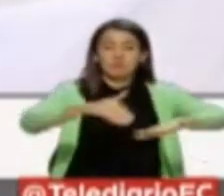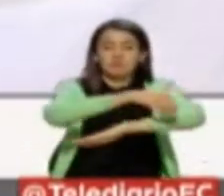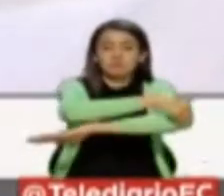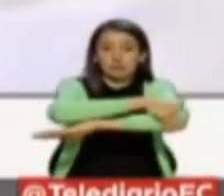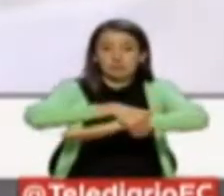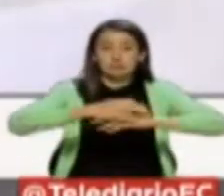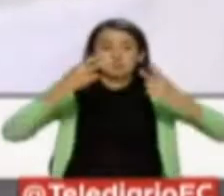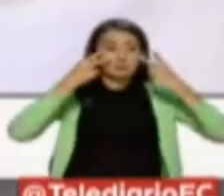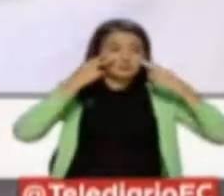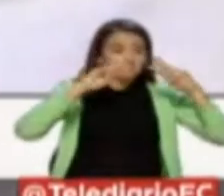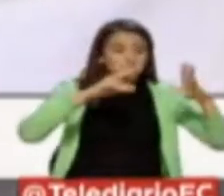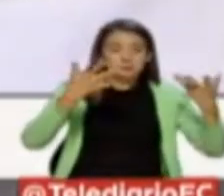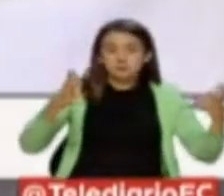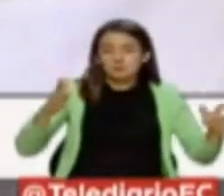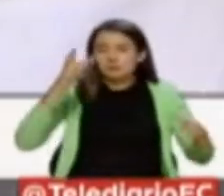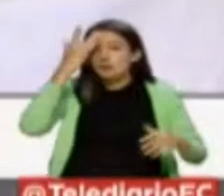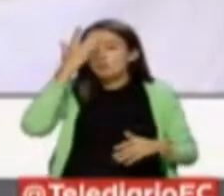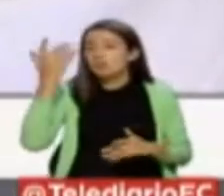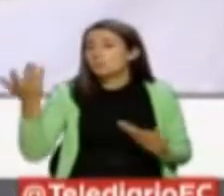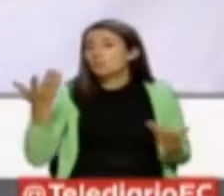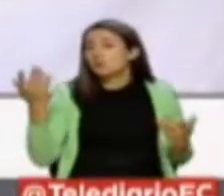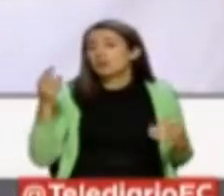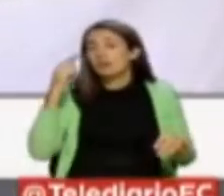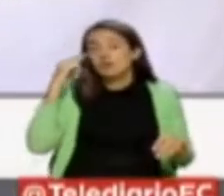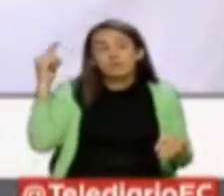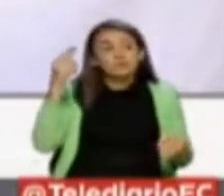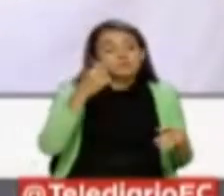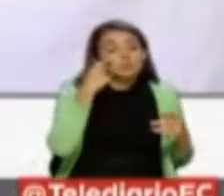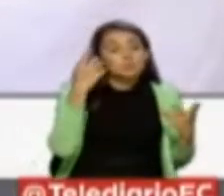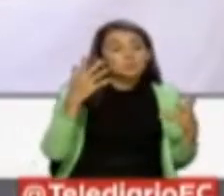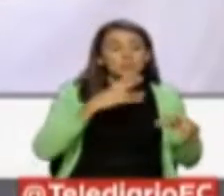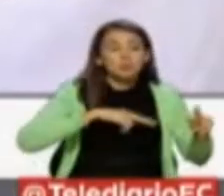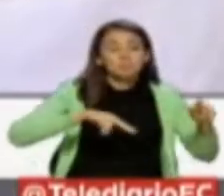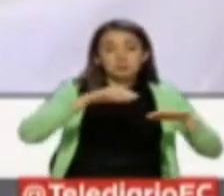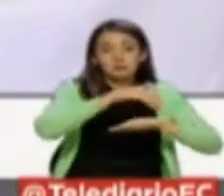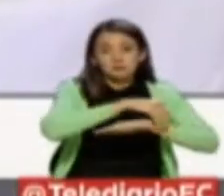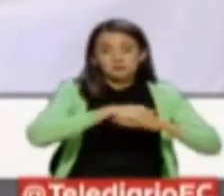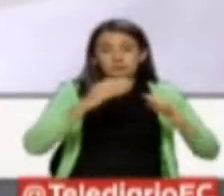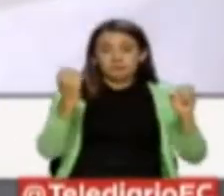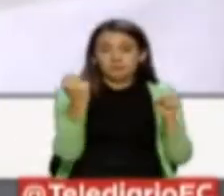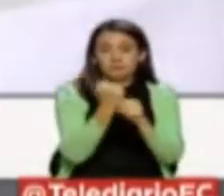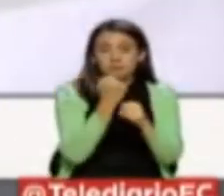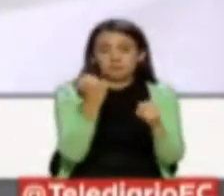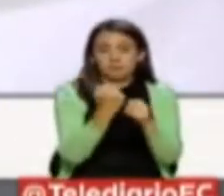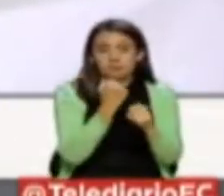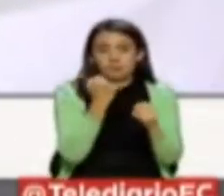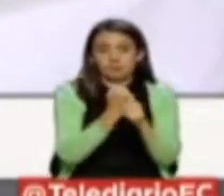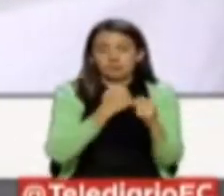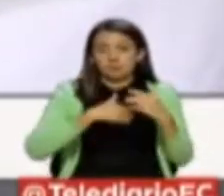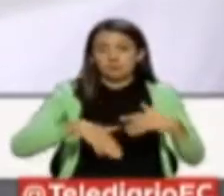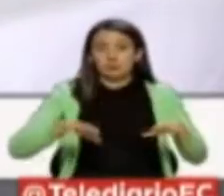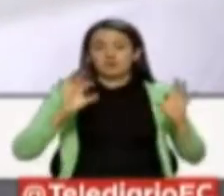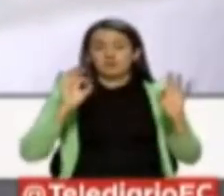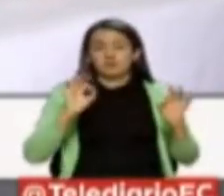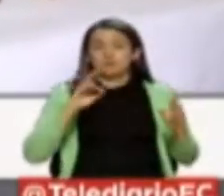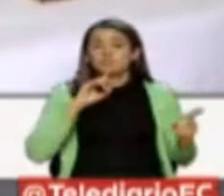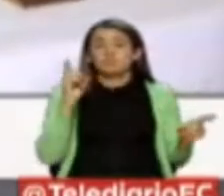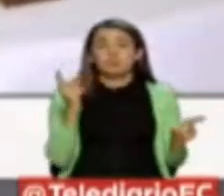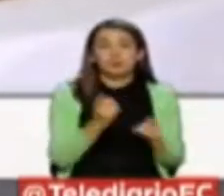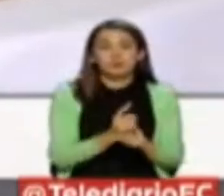no les conocemos. ¿Y por qué no? Porque no nos damos el tiempito de verificar los trabajos que hace la gente. Y eso le falta a la